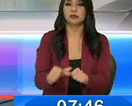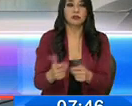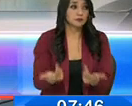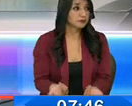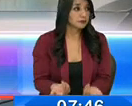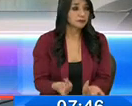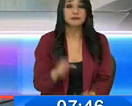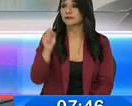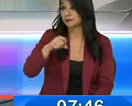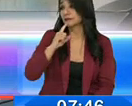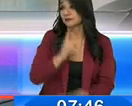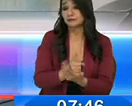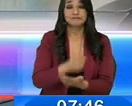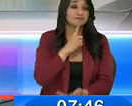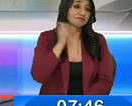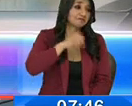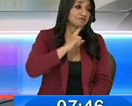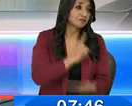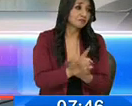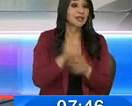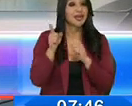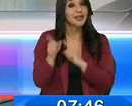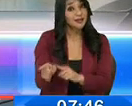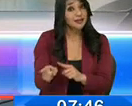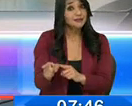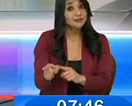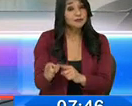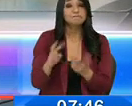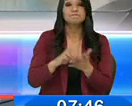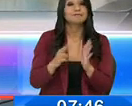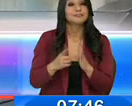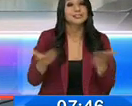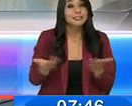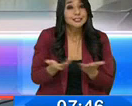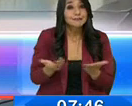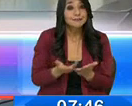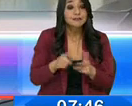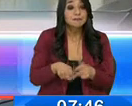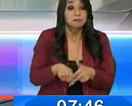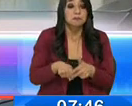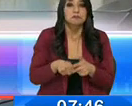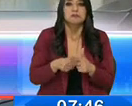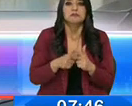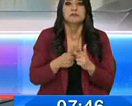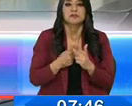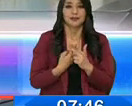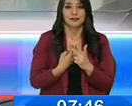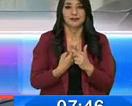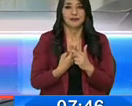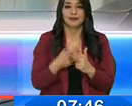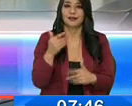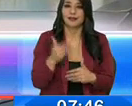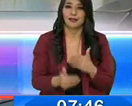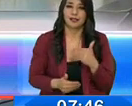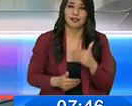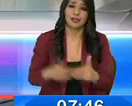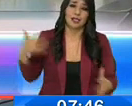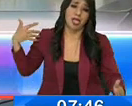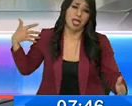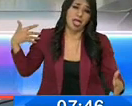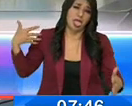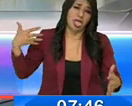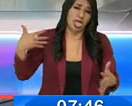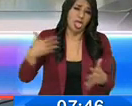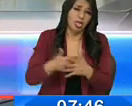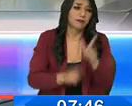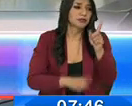he dicho, a veces estos hechos se convierten en los detonantes de procesos que se vienen arrastrando de insatisfacción. En el caso